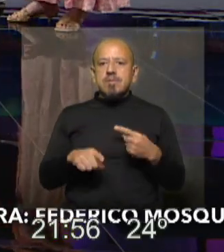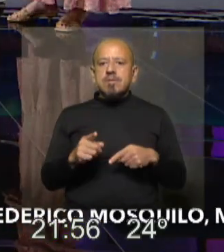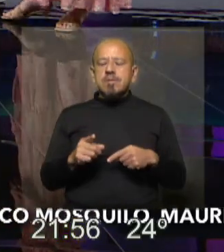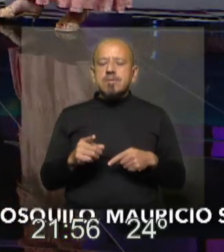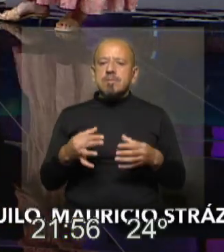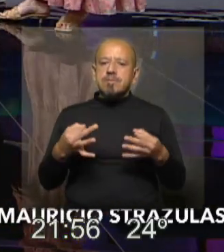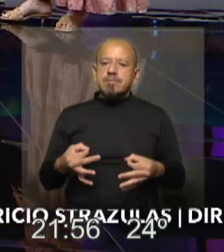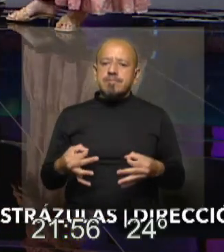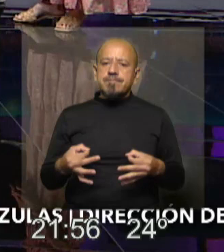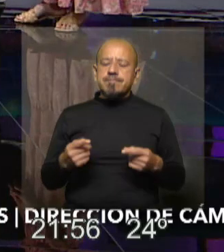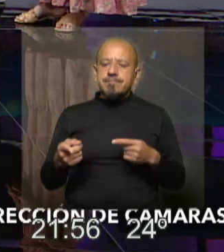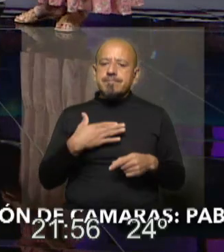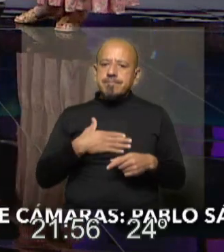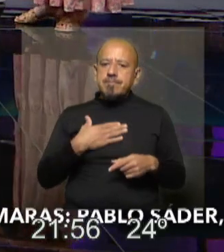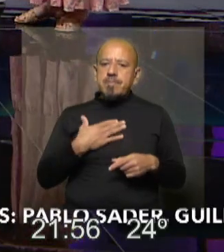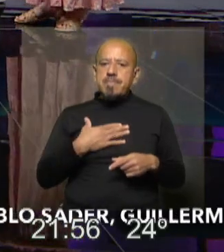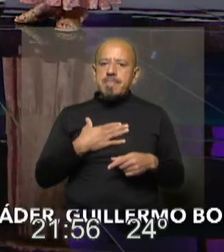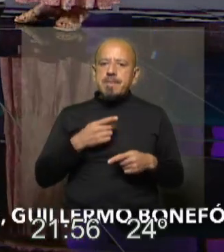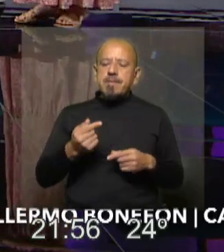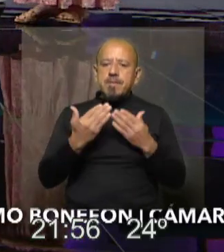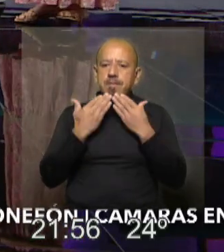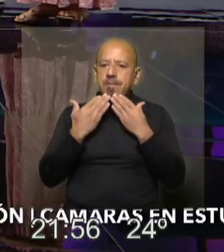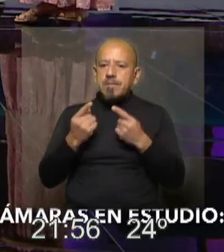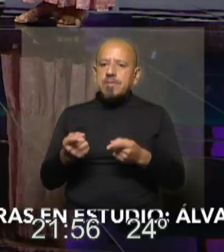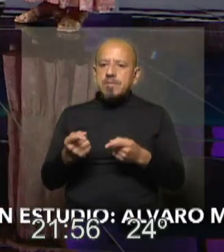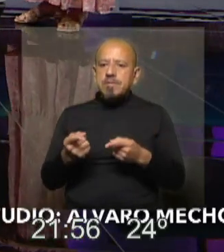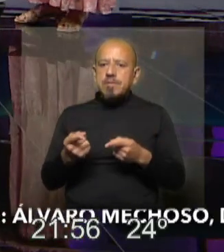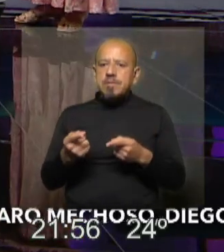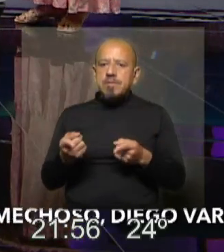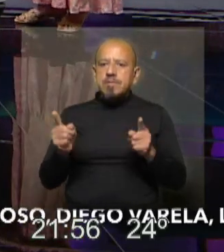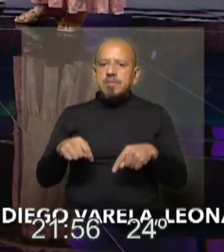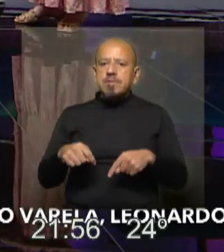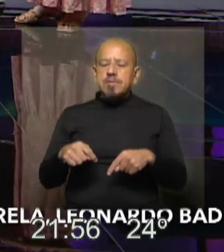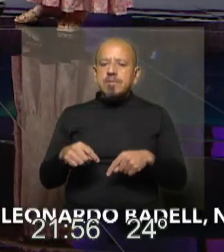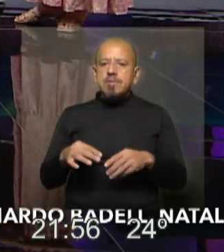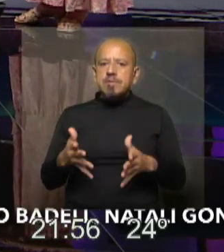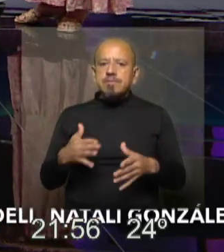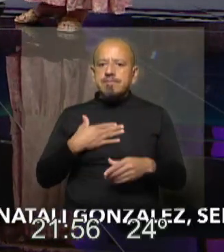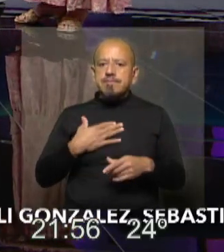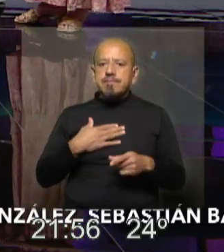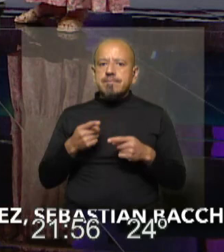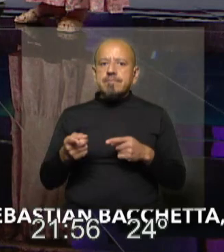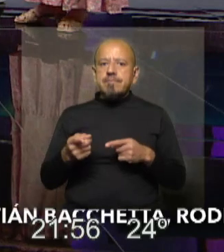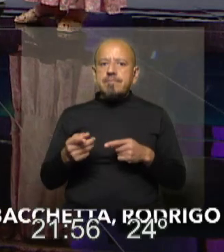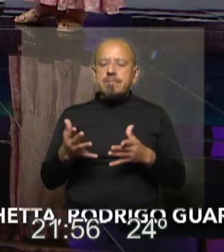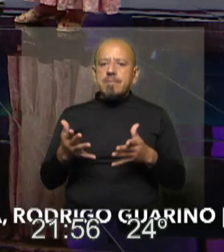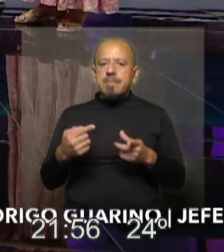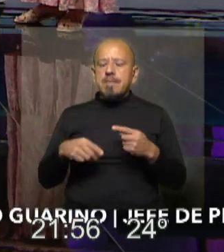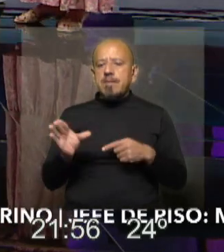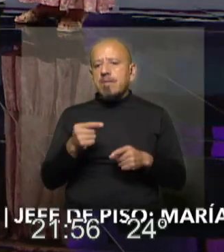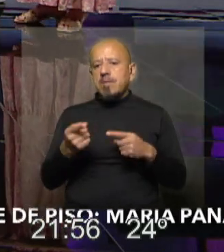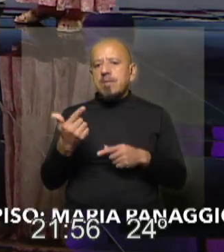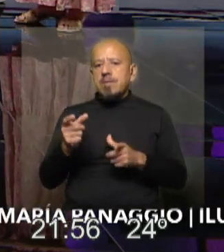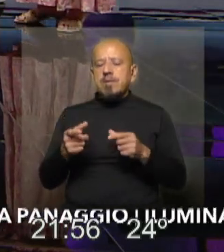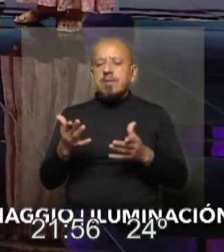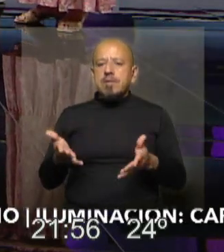la verdad que fue un placer escucharlos. Muchísimas gracias por haber venido aquí al programa. Por favor, encantadísimo de estar con ustedes, por supuesto, y con toda la audiencia. Y